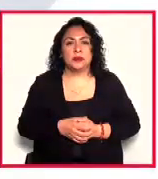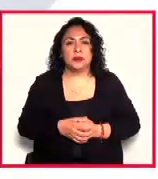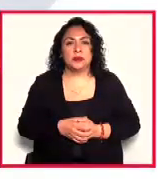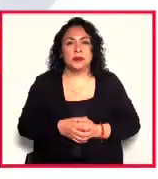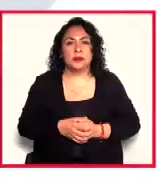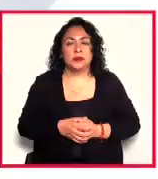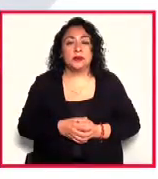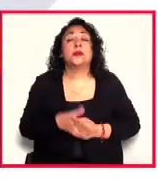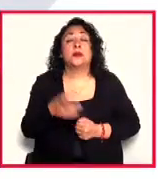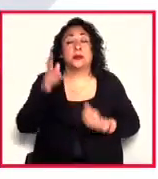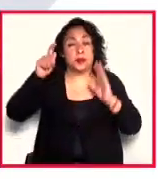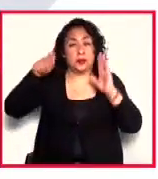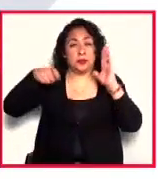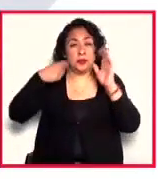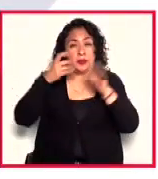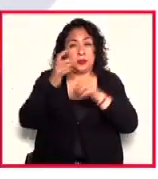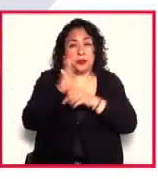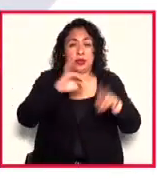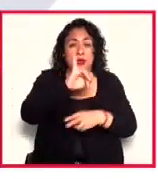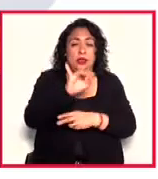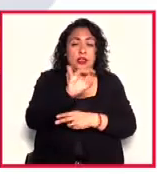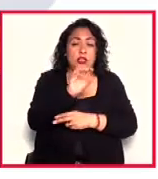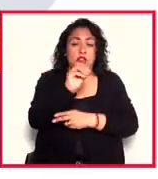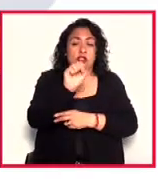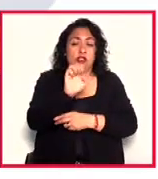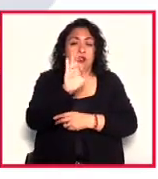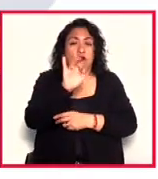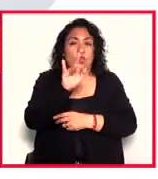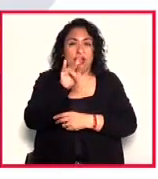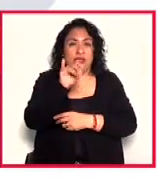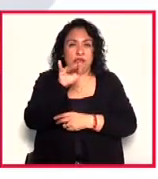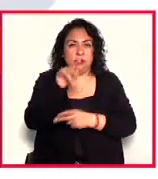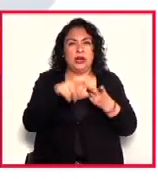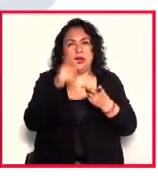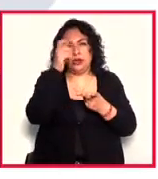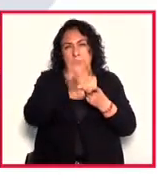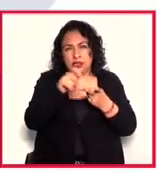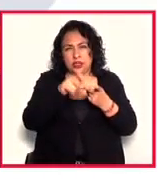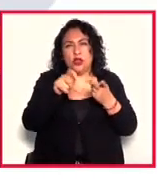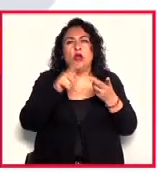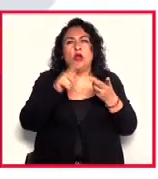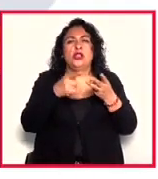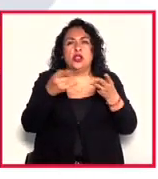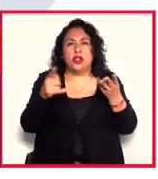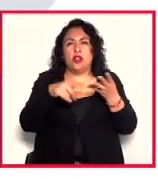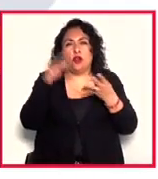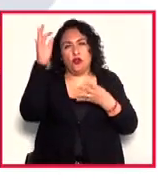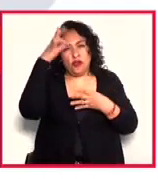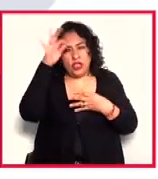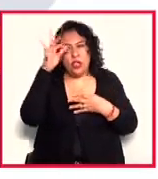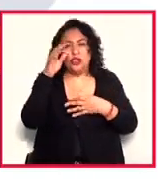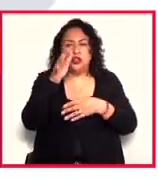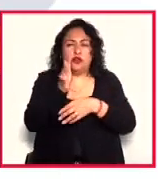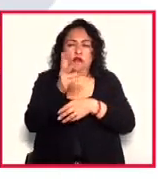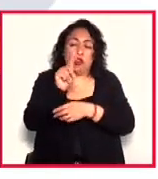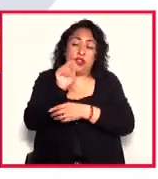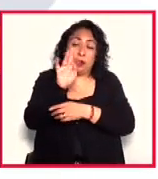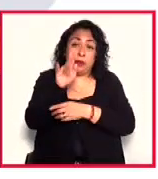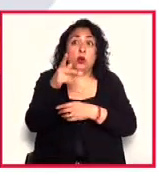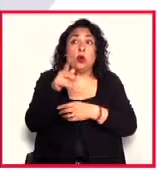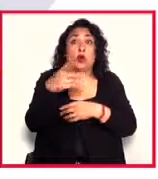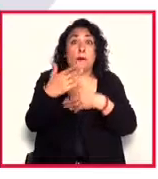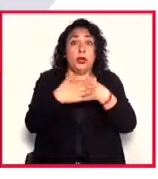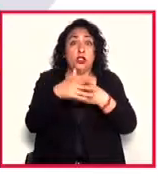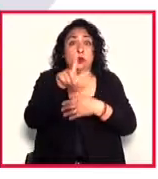El documental José Fuentes Mares, escritor, historiador, filósofo y dramaturgo, se presentará en Canal 22 el próximo lunes en dos